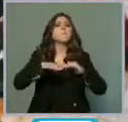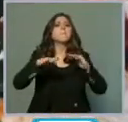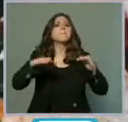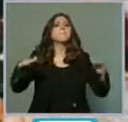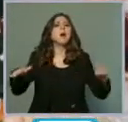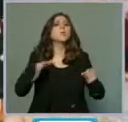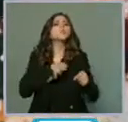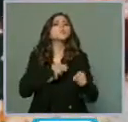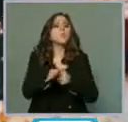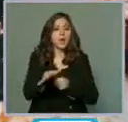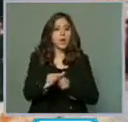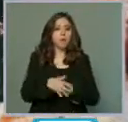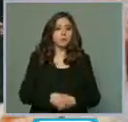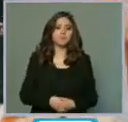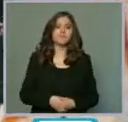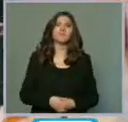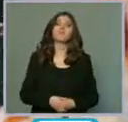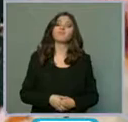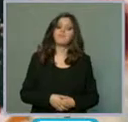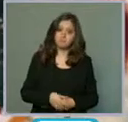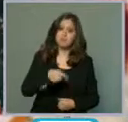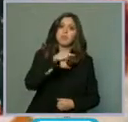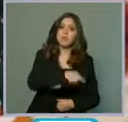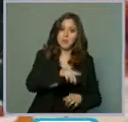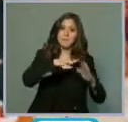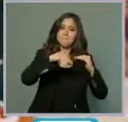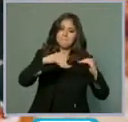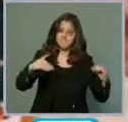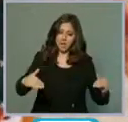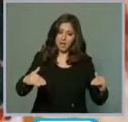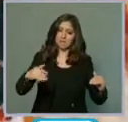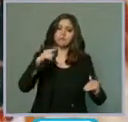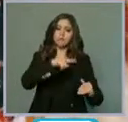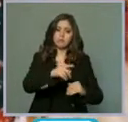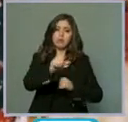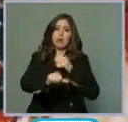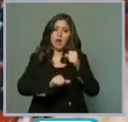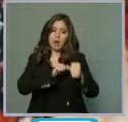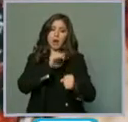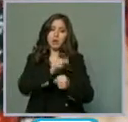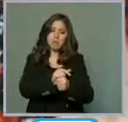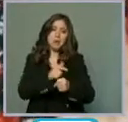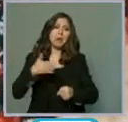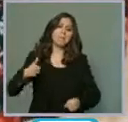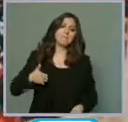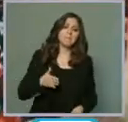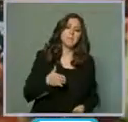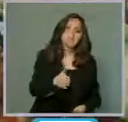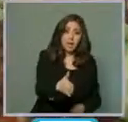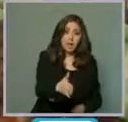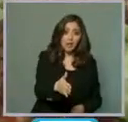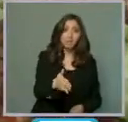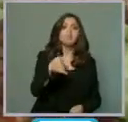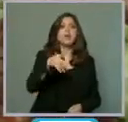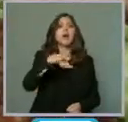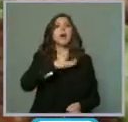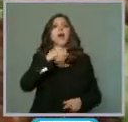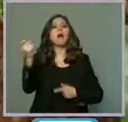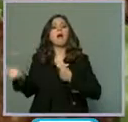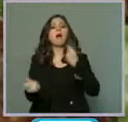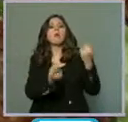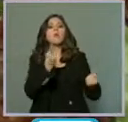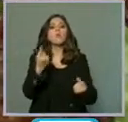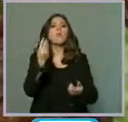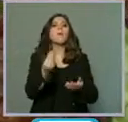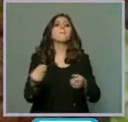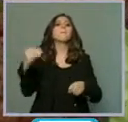marisco. aquí hay algo bien interesante. En el caso de los animales del mar, los animales marinos, los pescados, en fin, se establece perfectamente